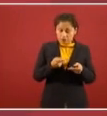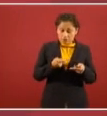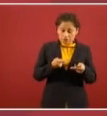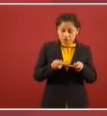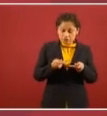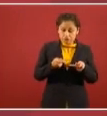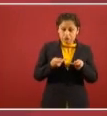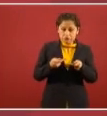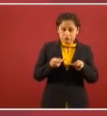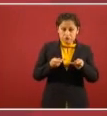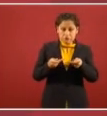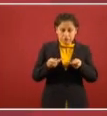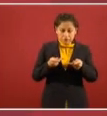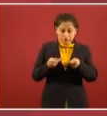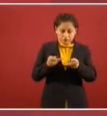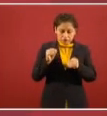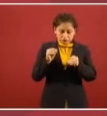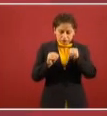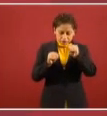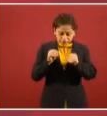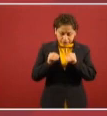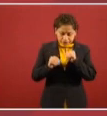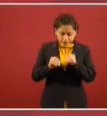para que no nos falten